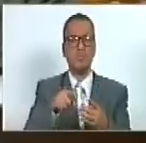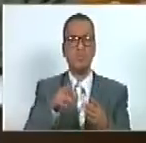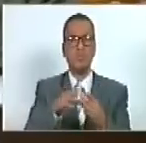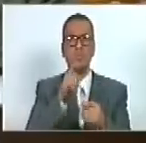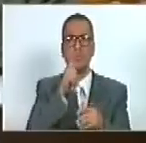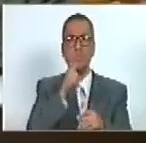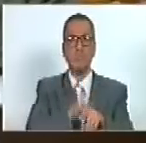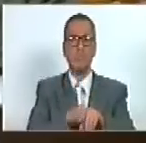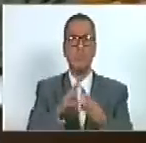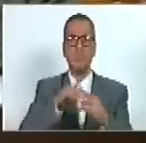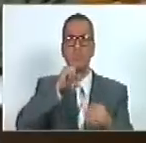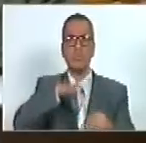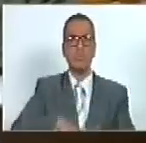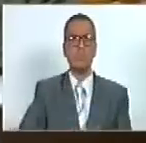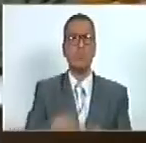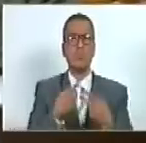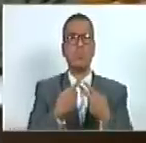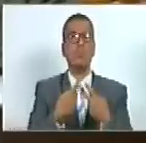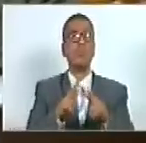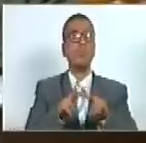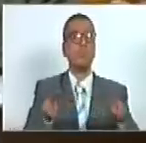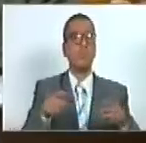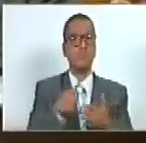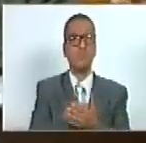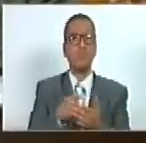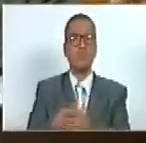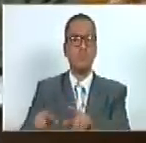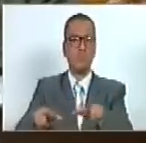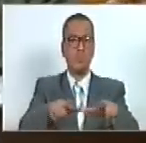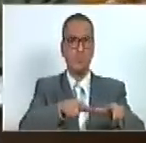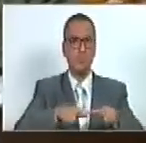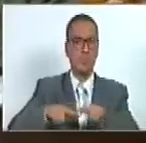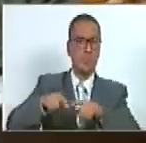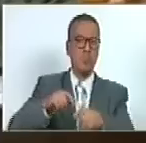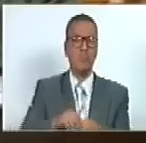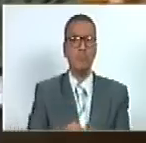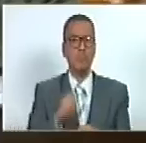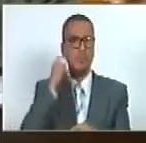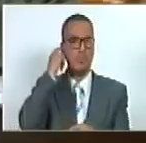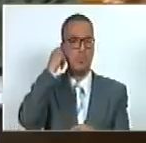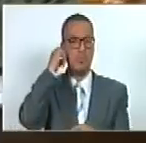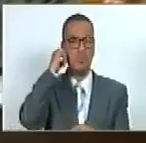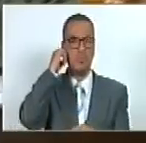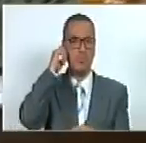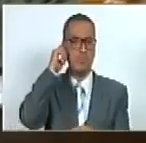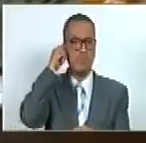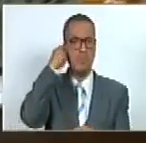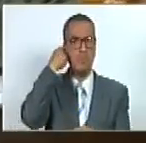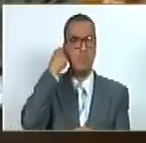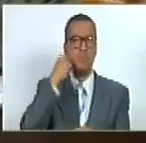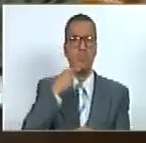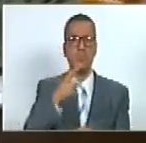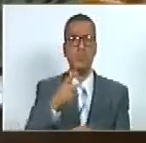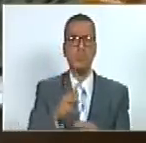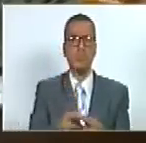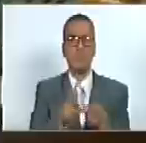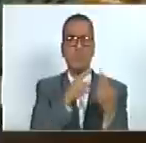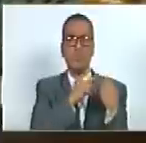historia la paz, los recursos, la soberanía. Y cuando nos